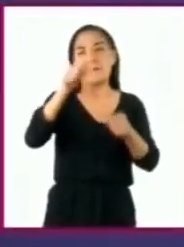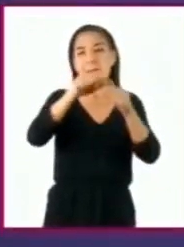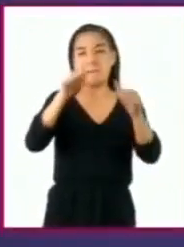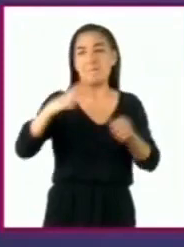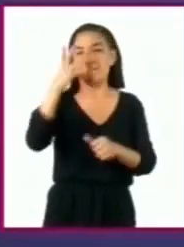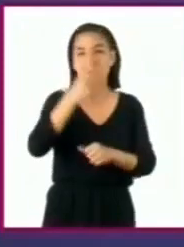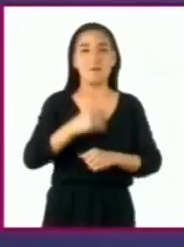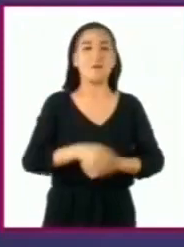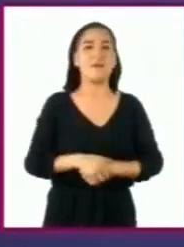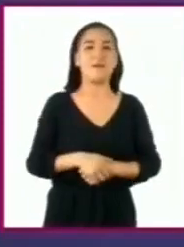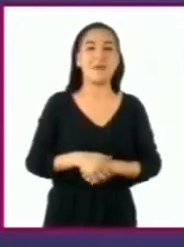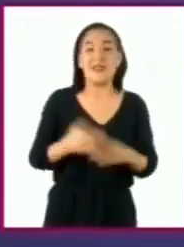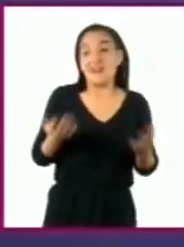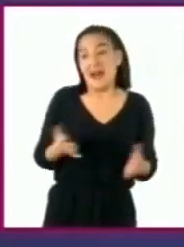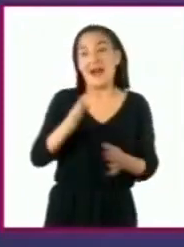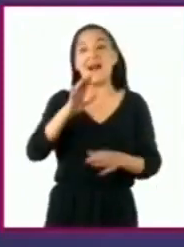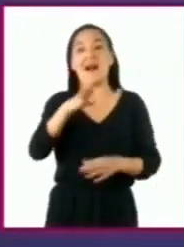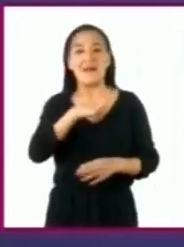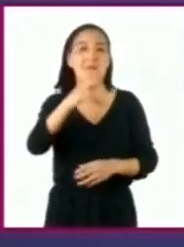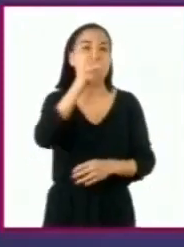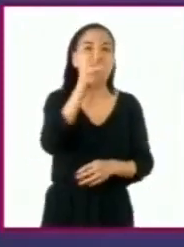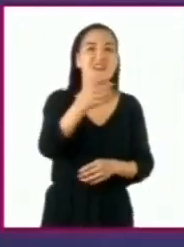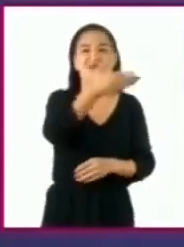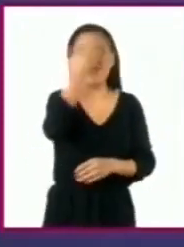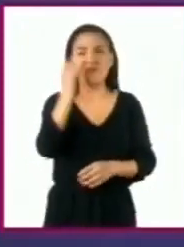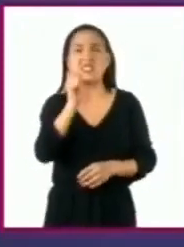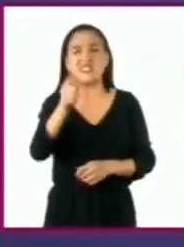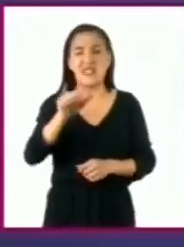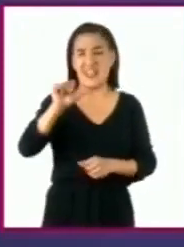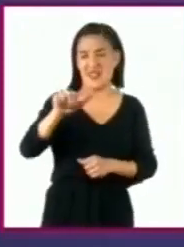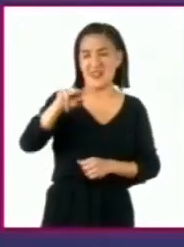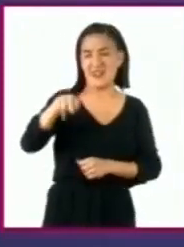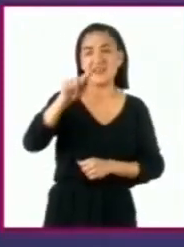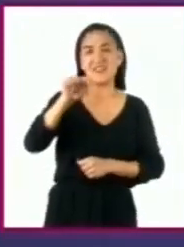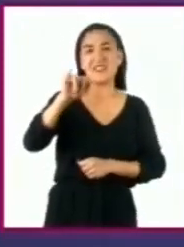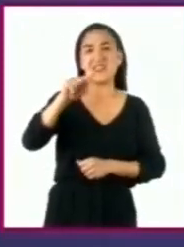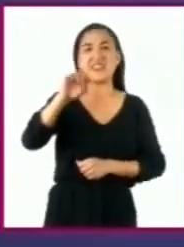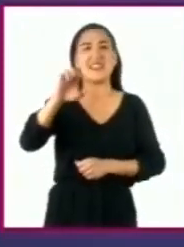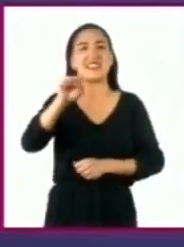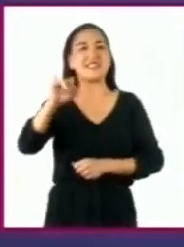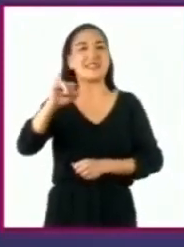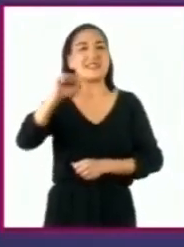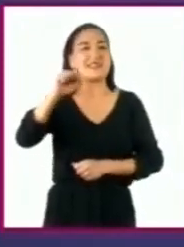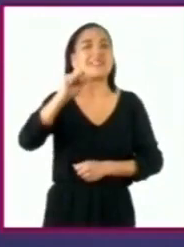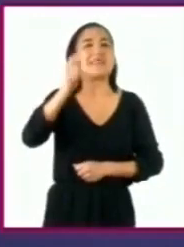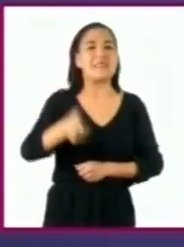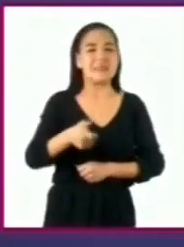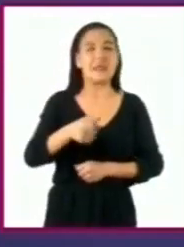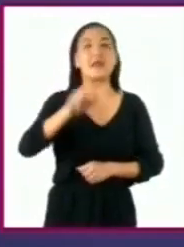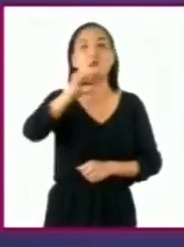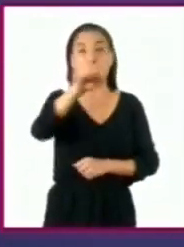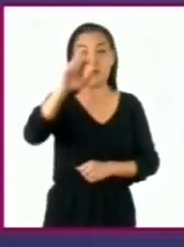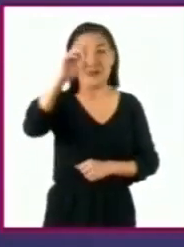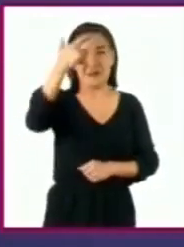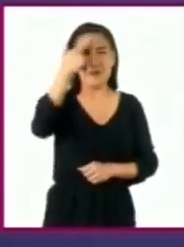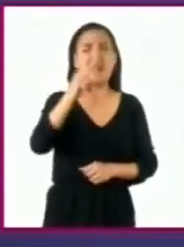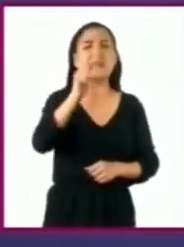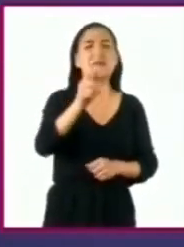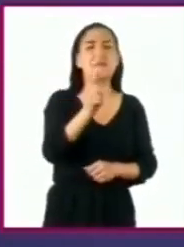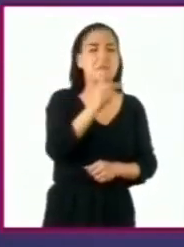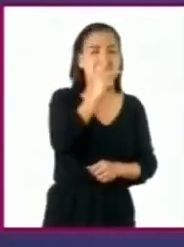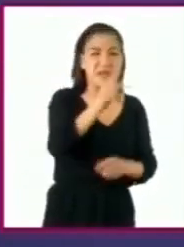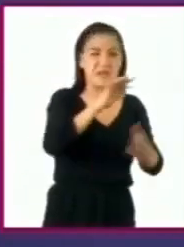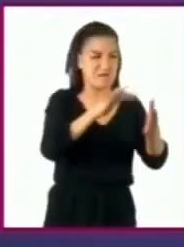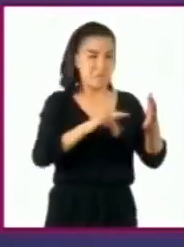que pueden no saber qué significa: antítesis. Recuerden que siempre que encuentren en un texto una